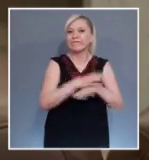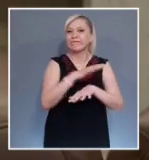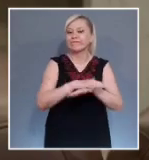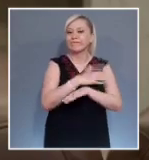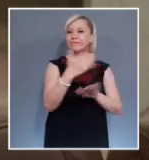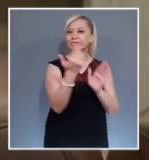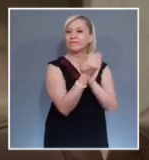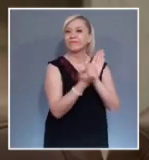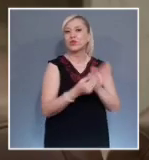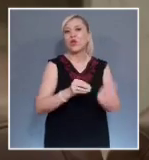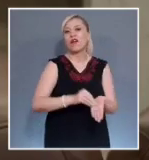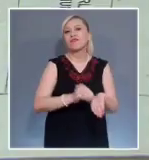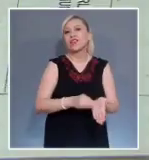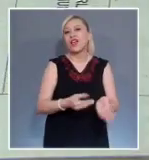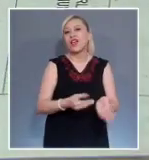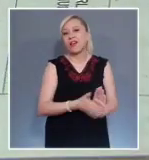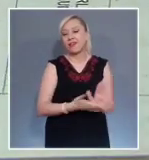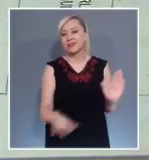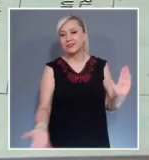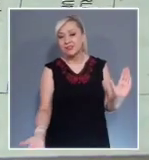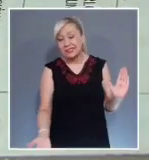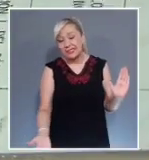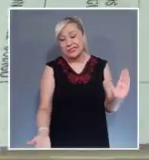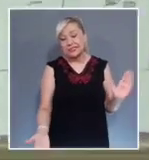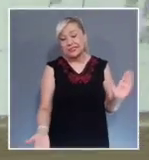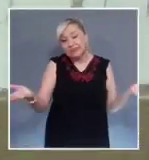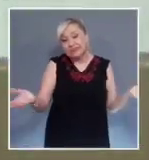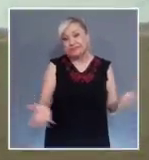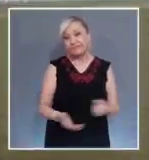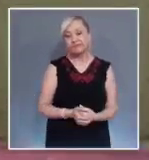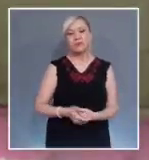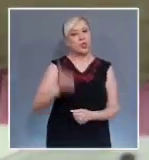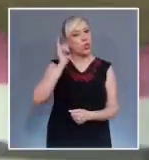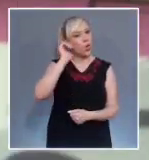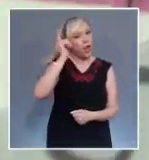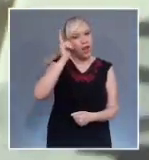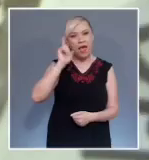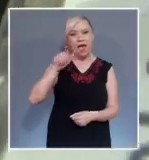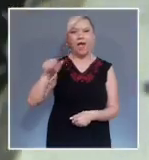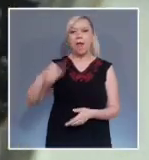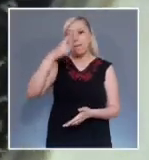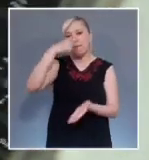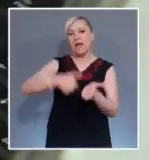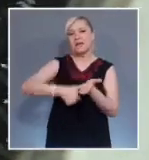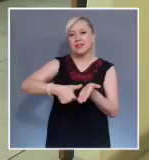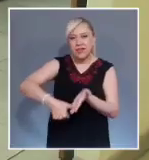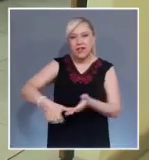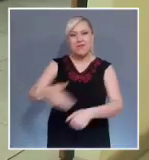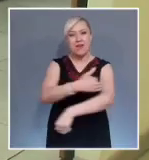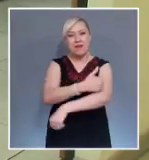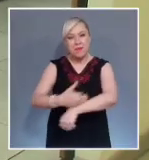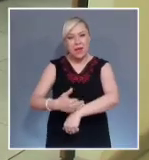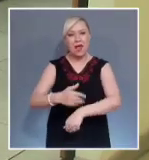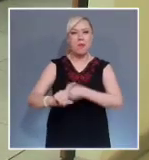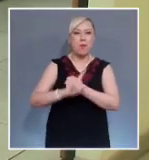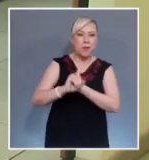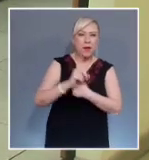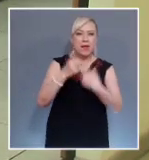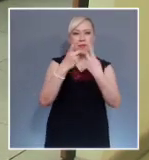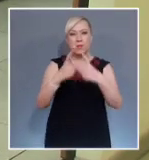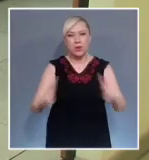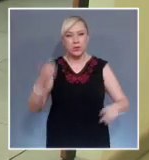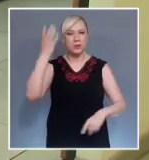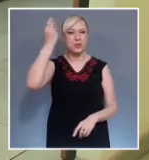procedimientos civiles y familiares la ministra confió en que contenga cuestiones atractivas para que los justiciables tengan acceso a